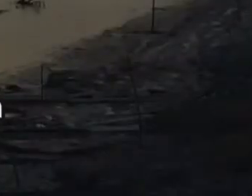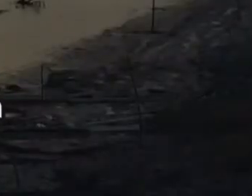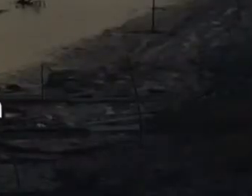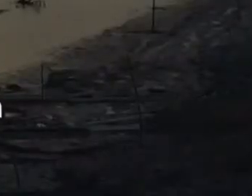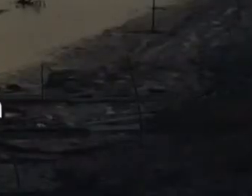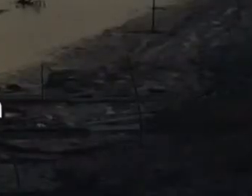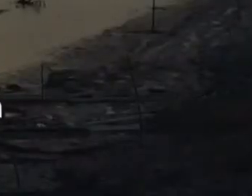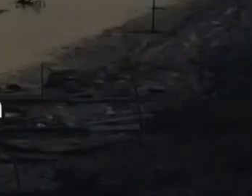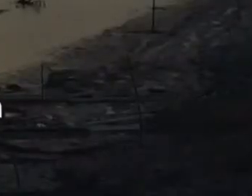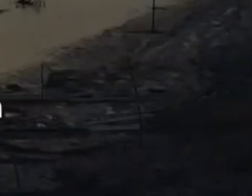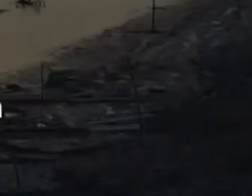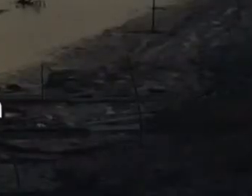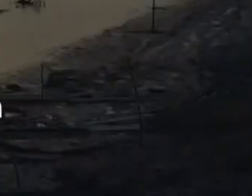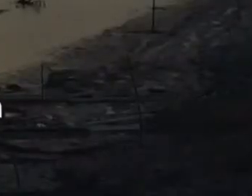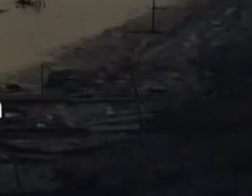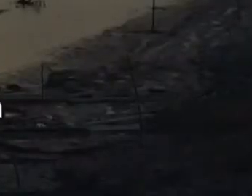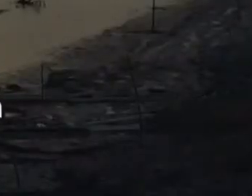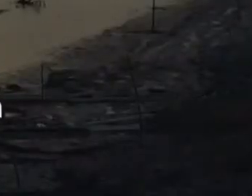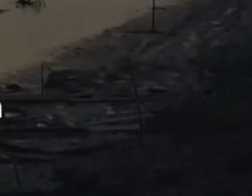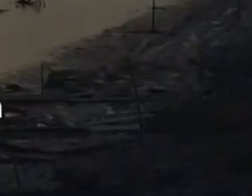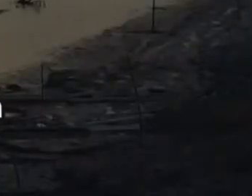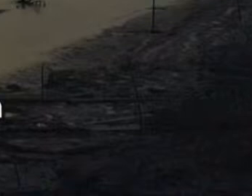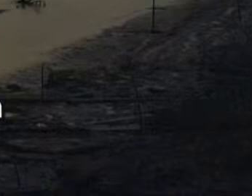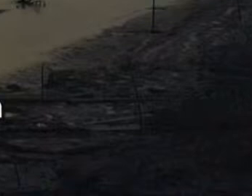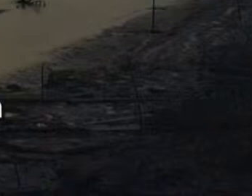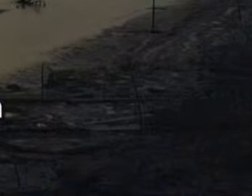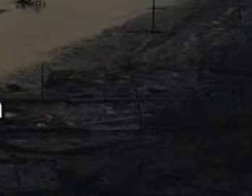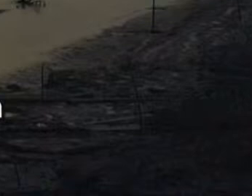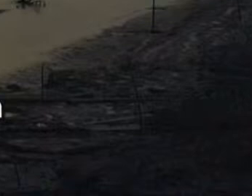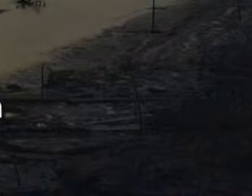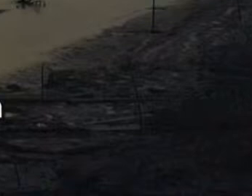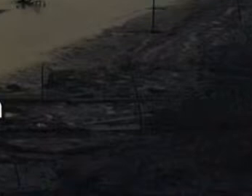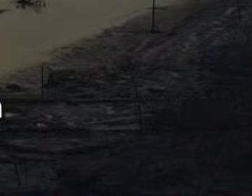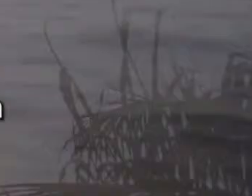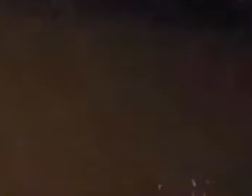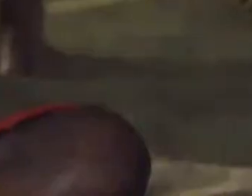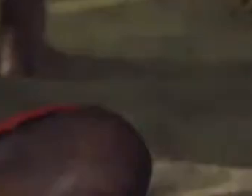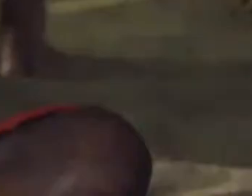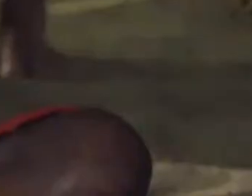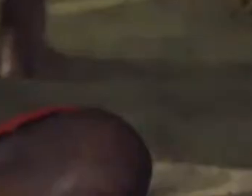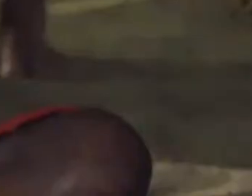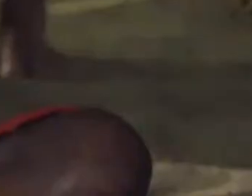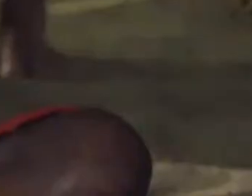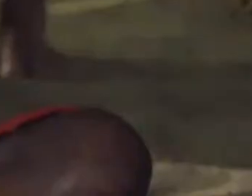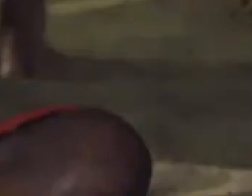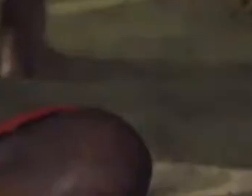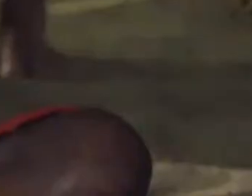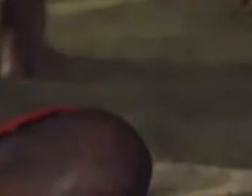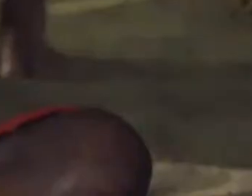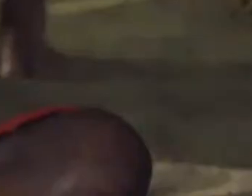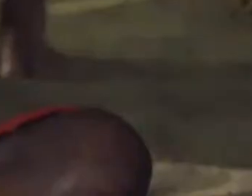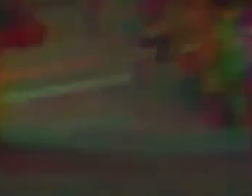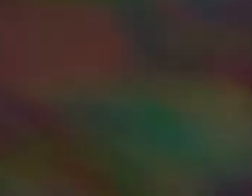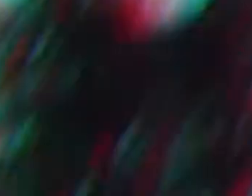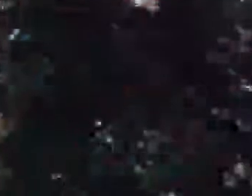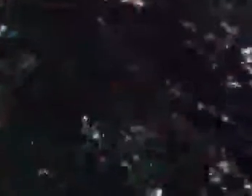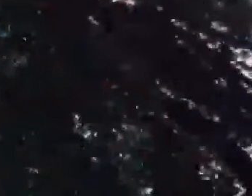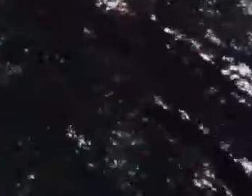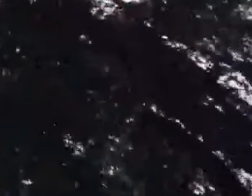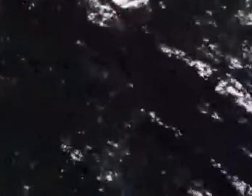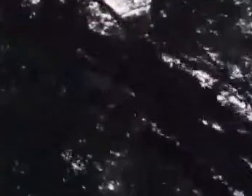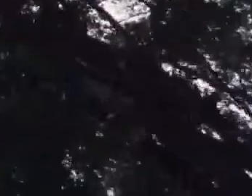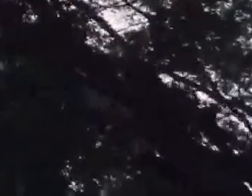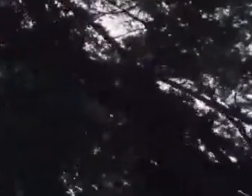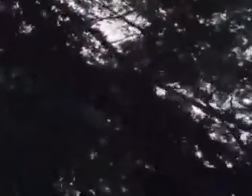Hoy realizaremos una travesía excepcional de conservación y la ciencia práctica.